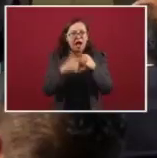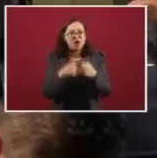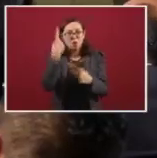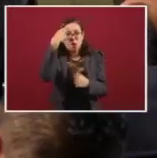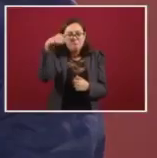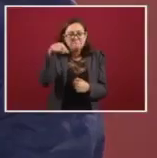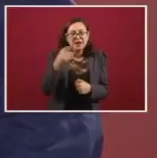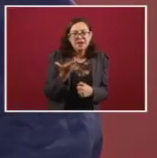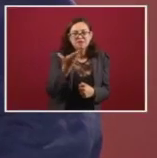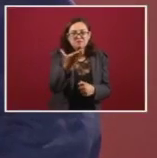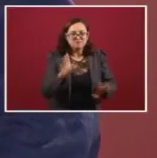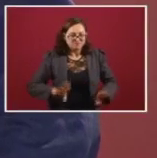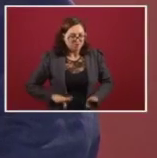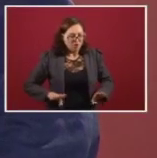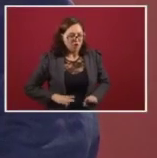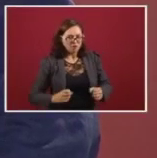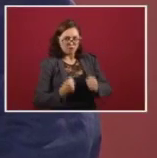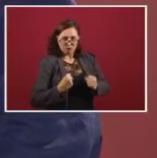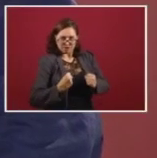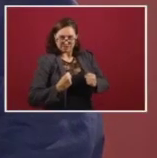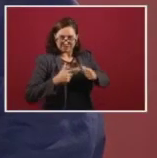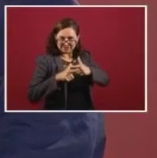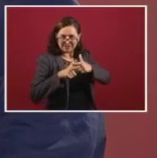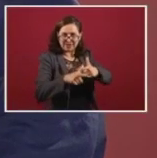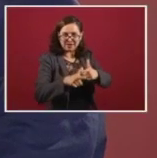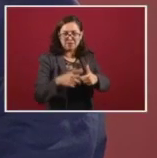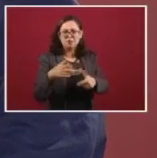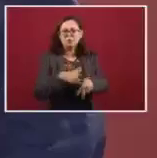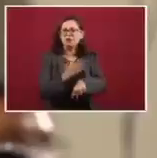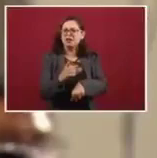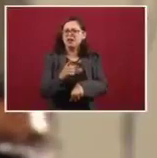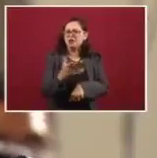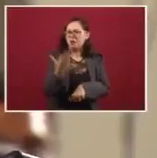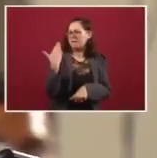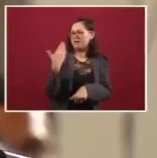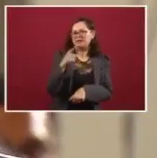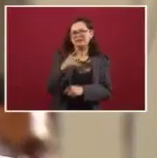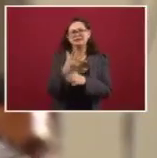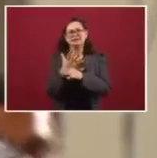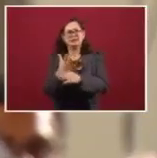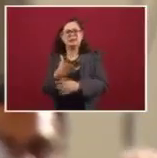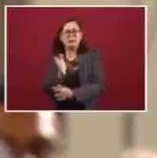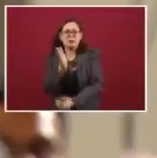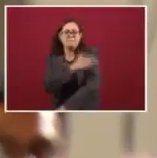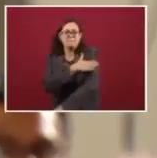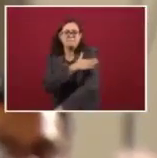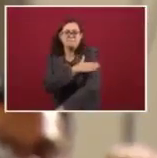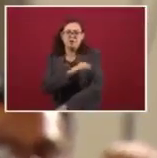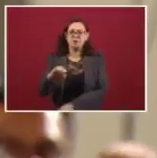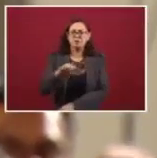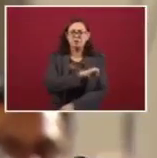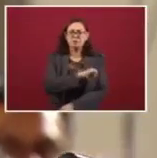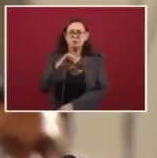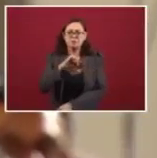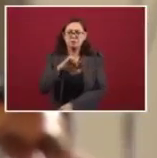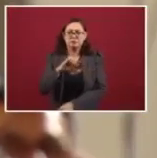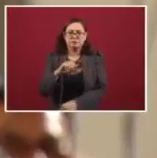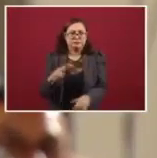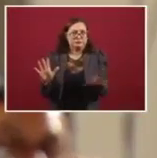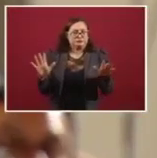Recientemente usted admitió que padece hipertensión arterial. Como se dice coloquialmente, tocamos